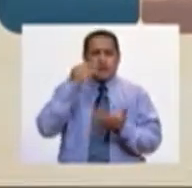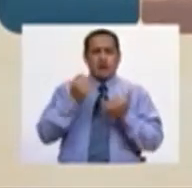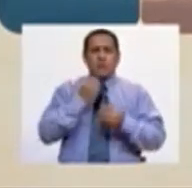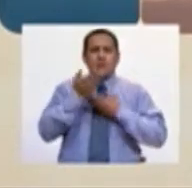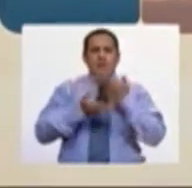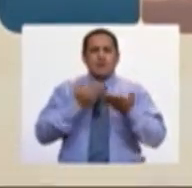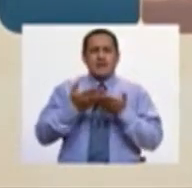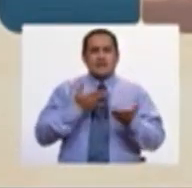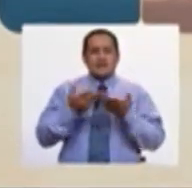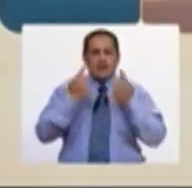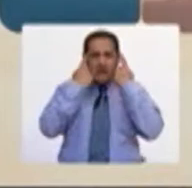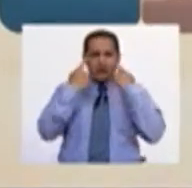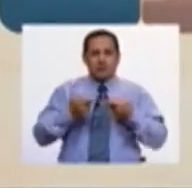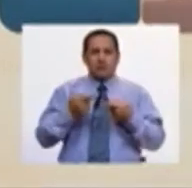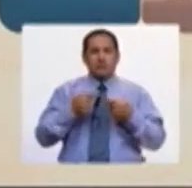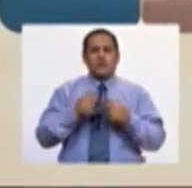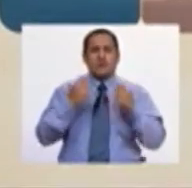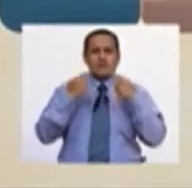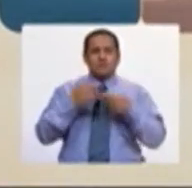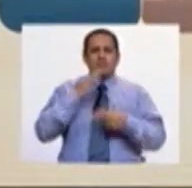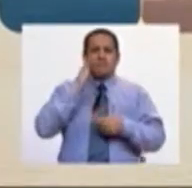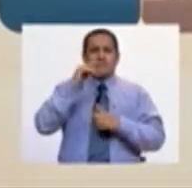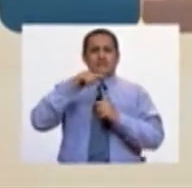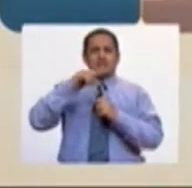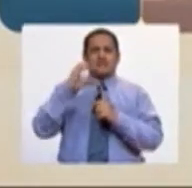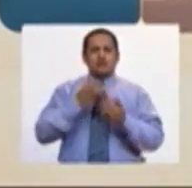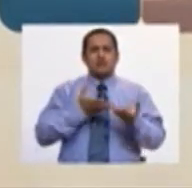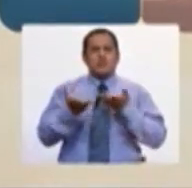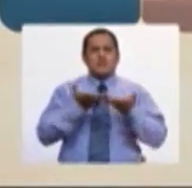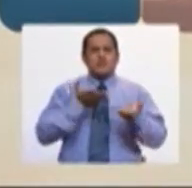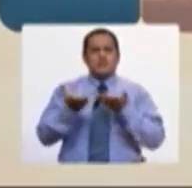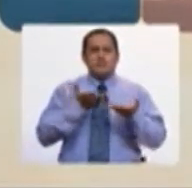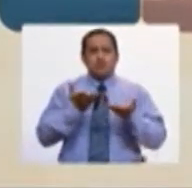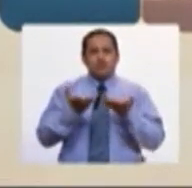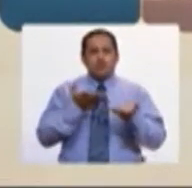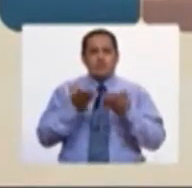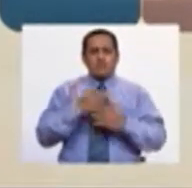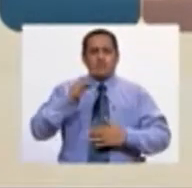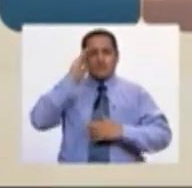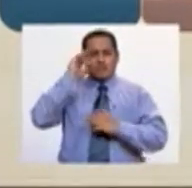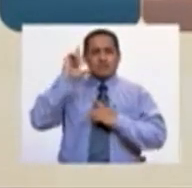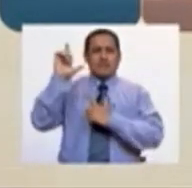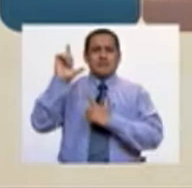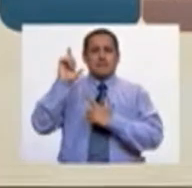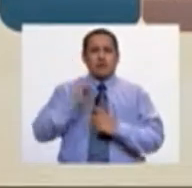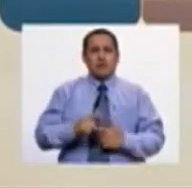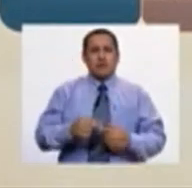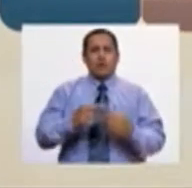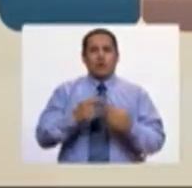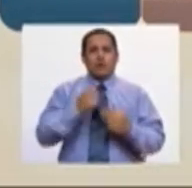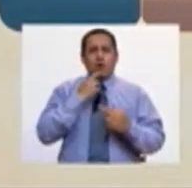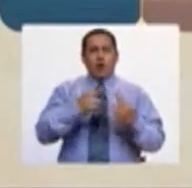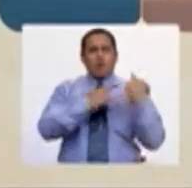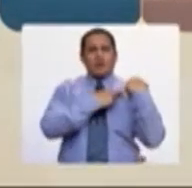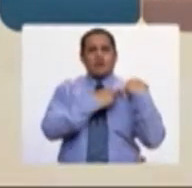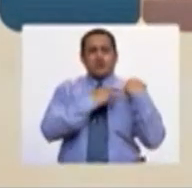a comentar acerca de los alcances de la decisión del Tribunal Constitucional respecto del servicio